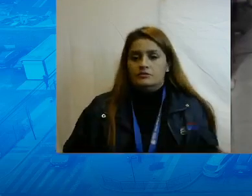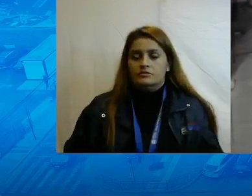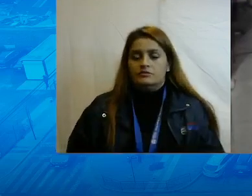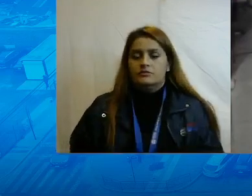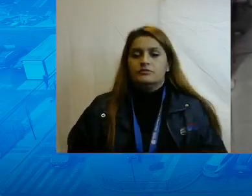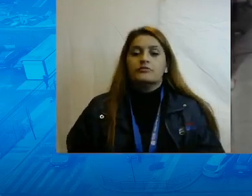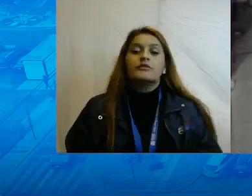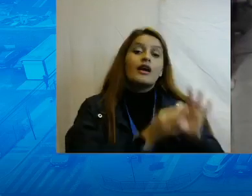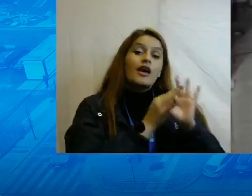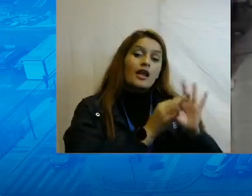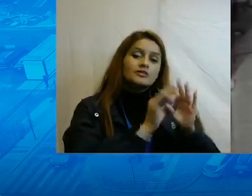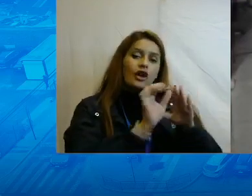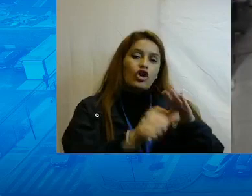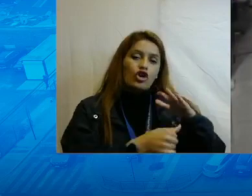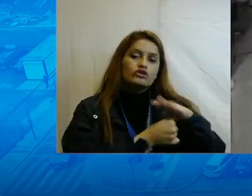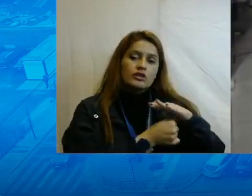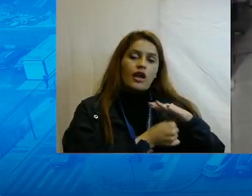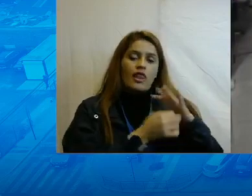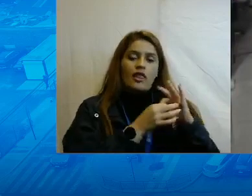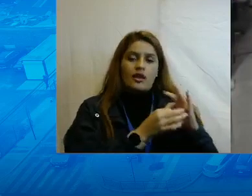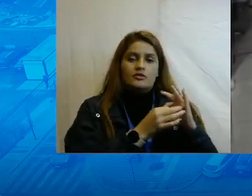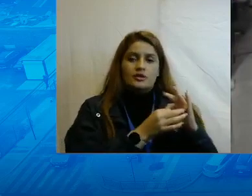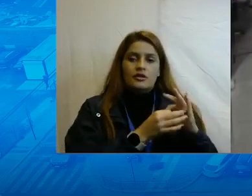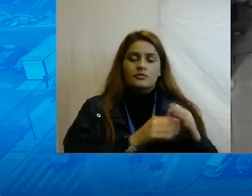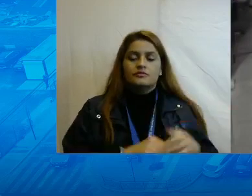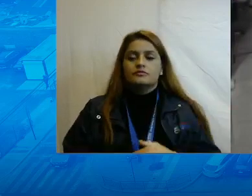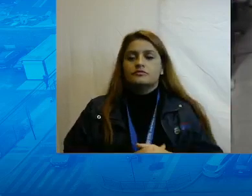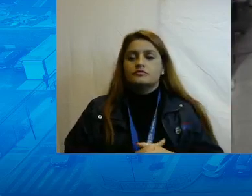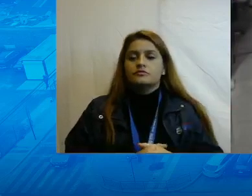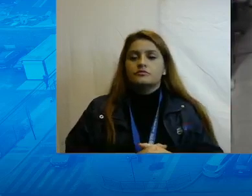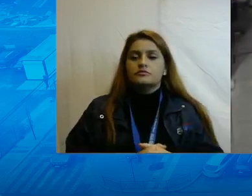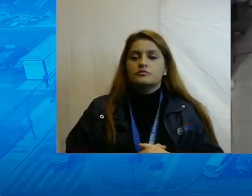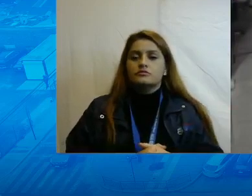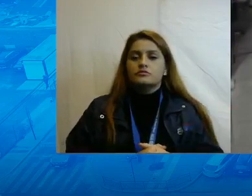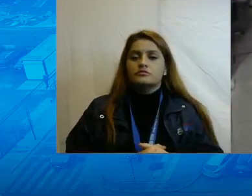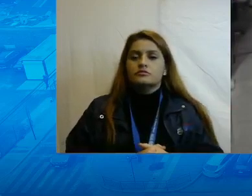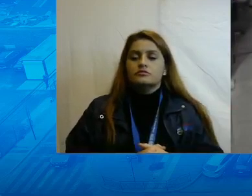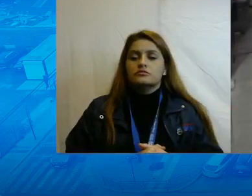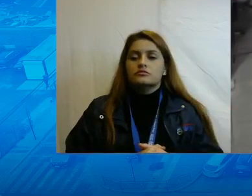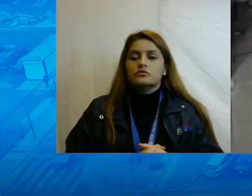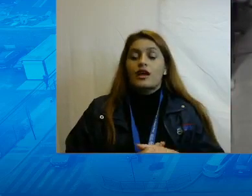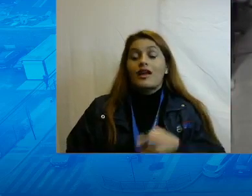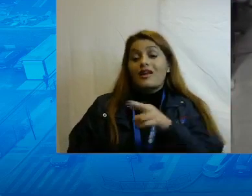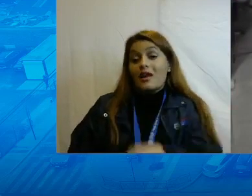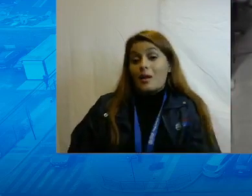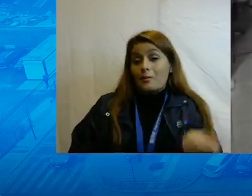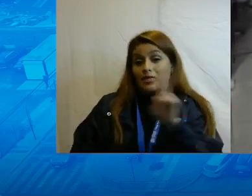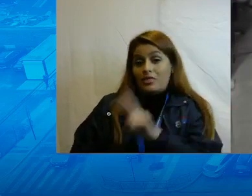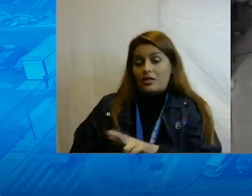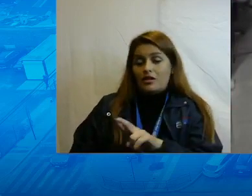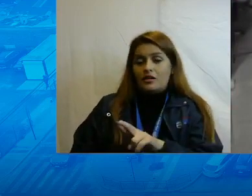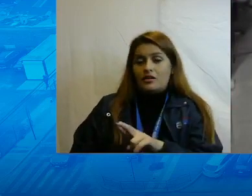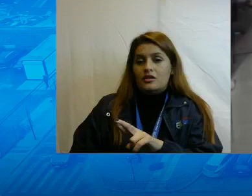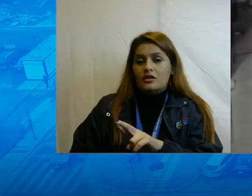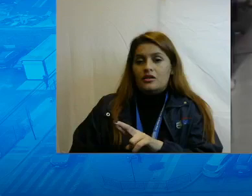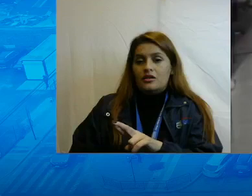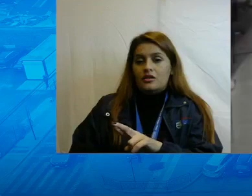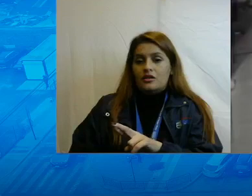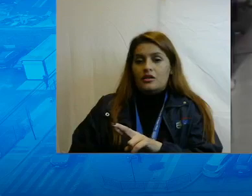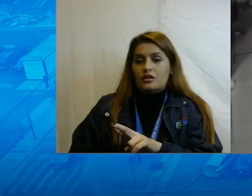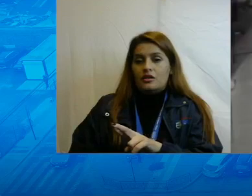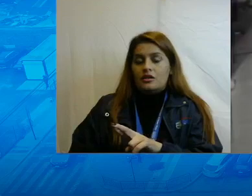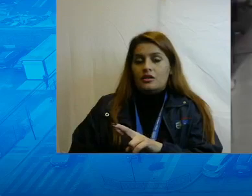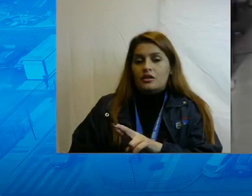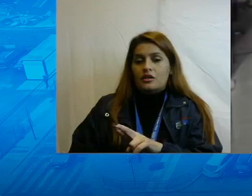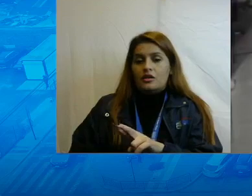Gracias, concejal. De todas formas, como reiterar que en ningún caso cualquier